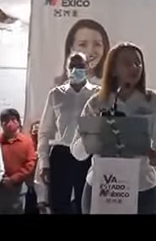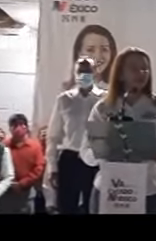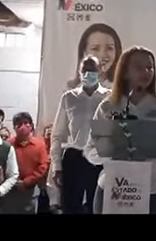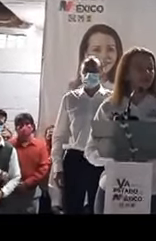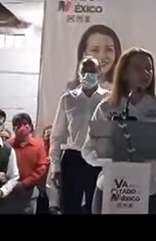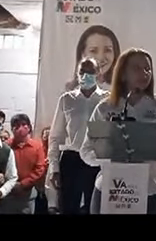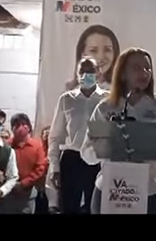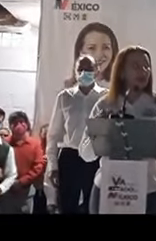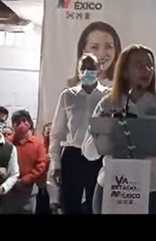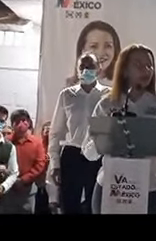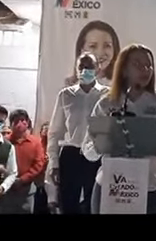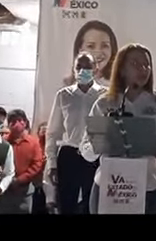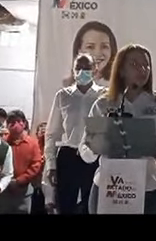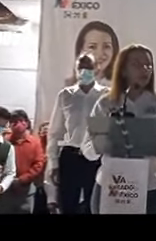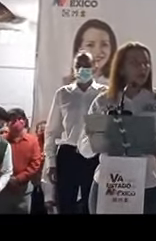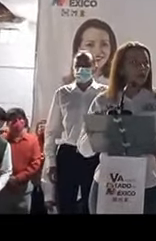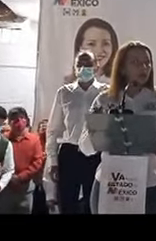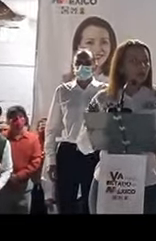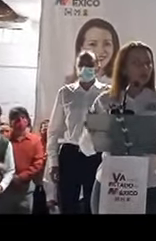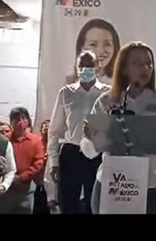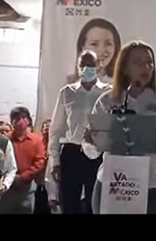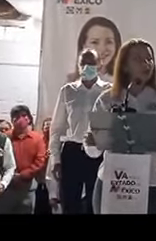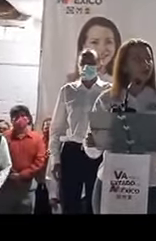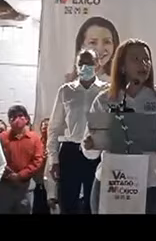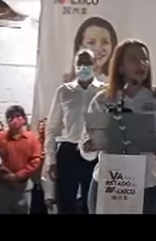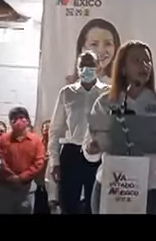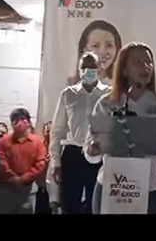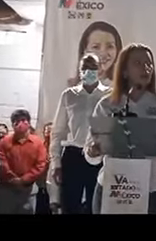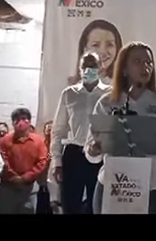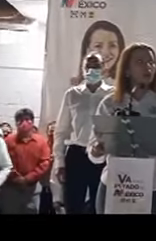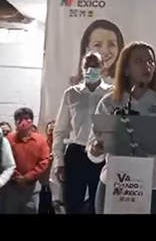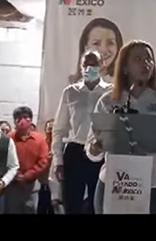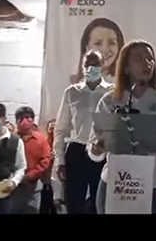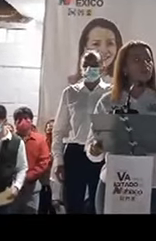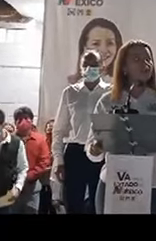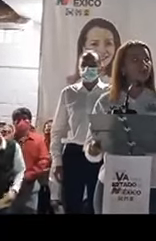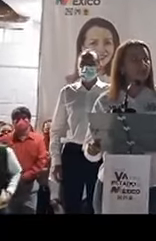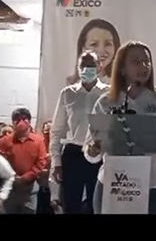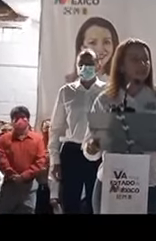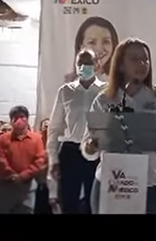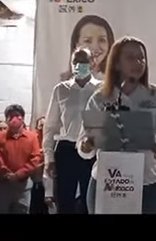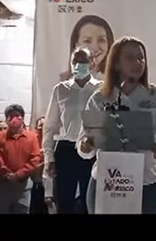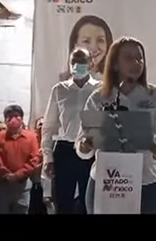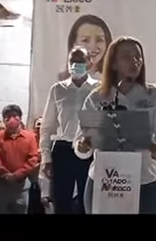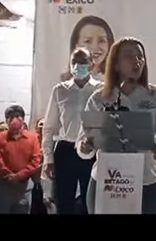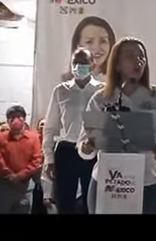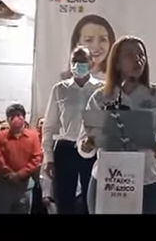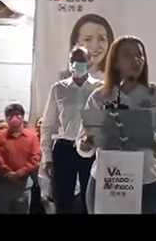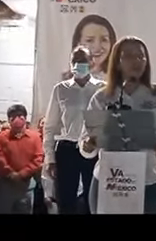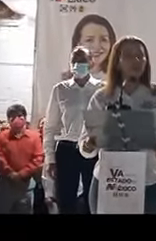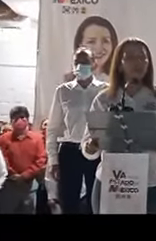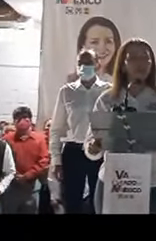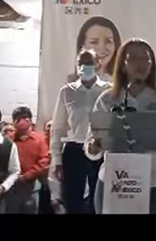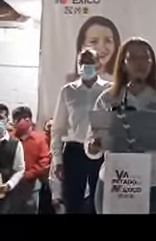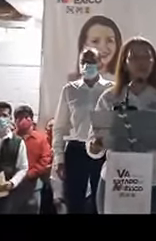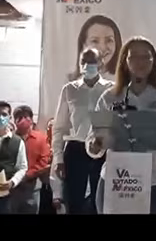esconderé, trabajaré por el bienestar de cada uno de los mexiquenses.